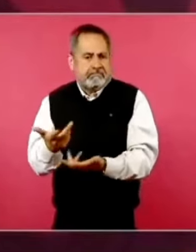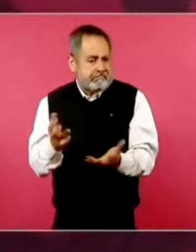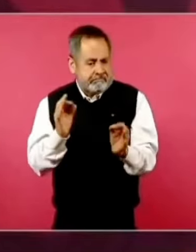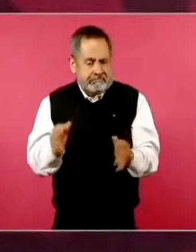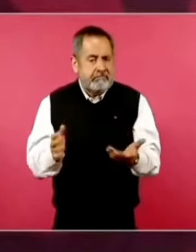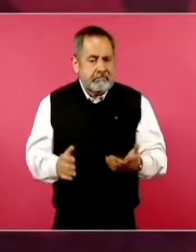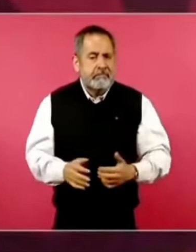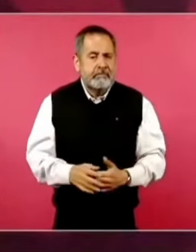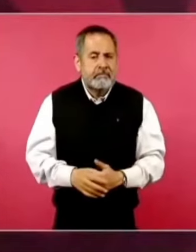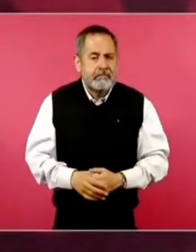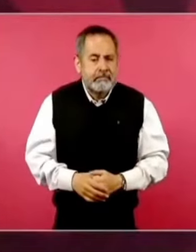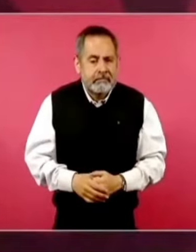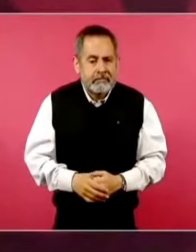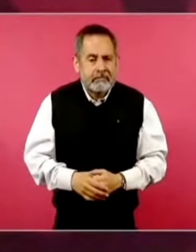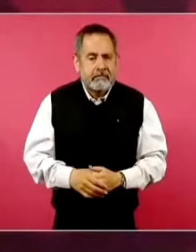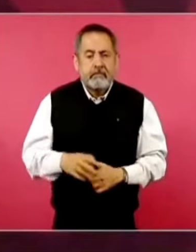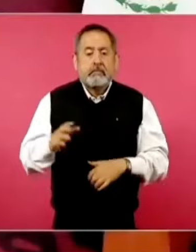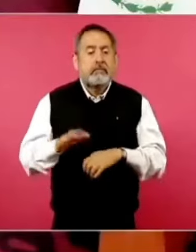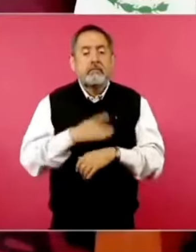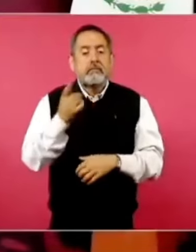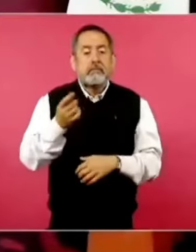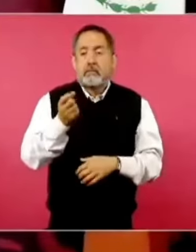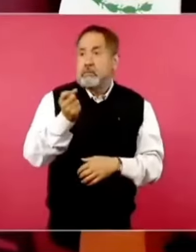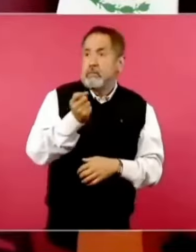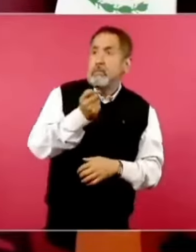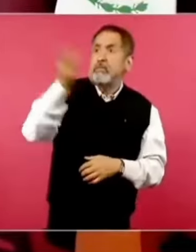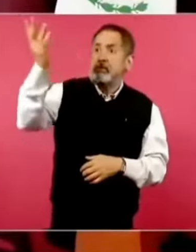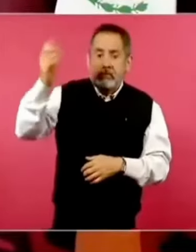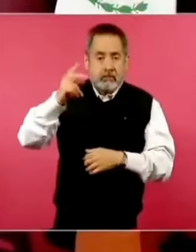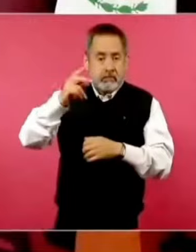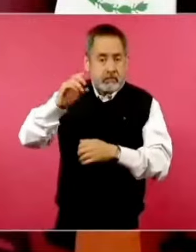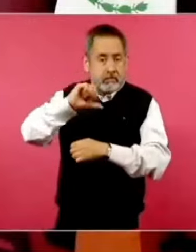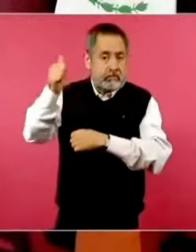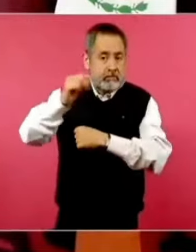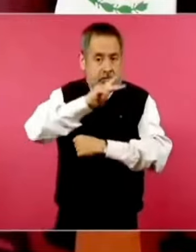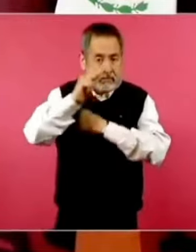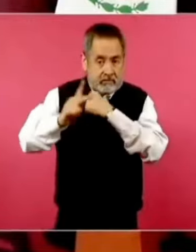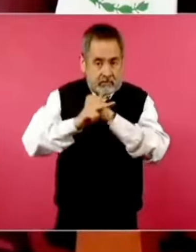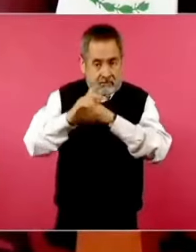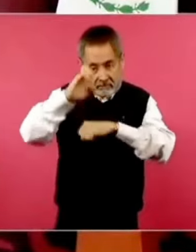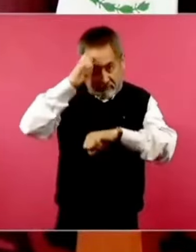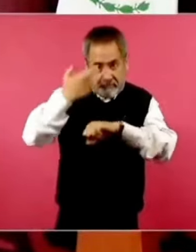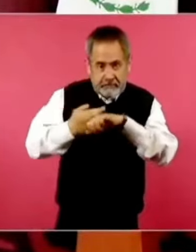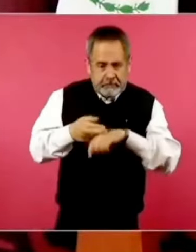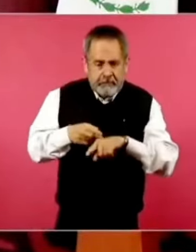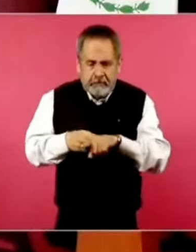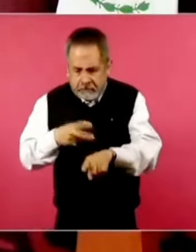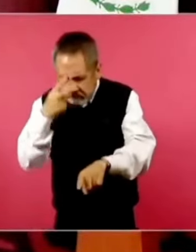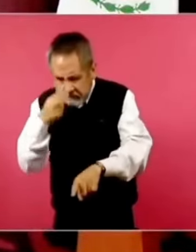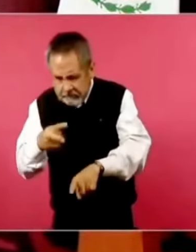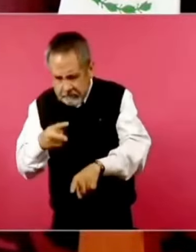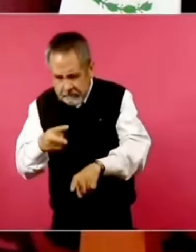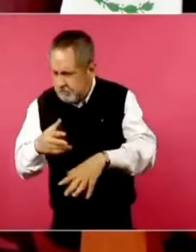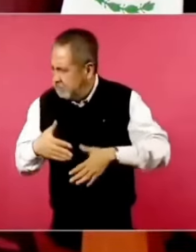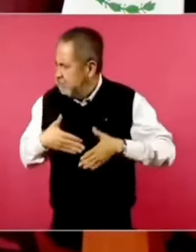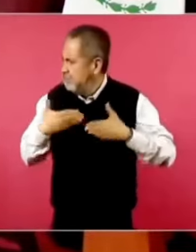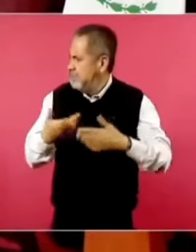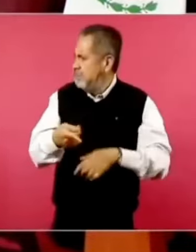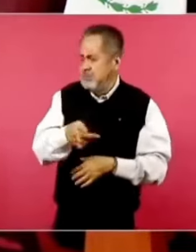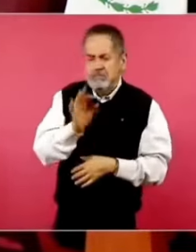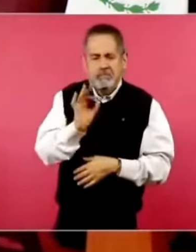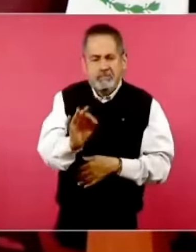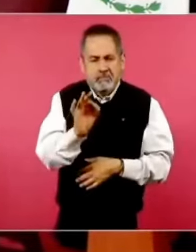No solo por la confianza de inversionistas extranjeros, sino también por el respeto de